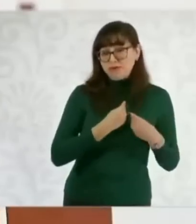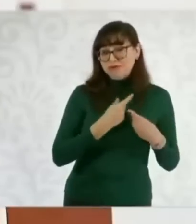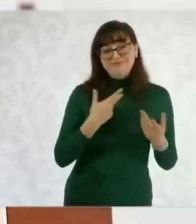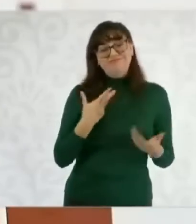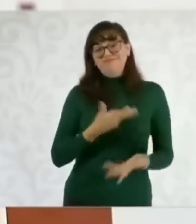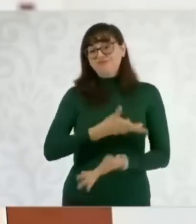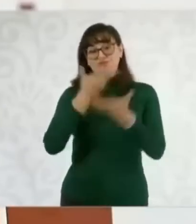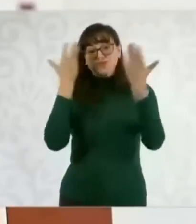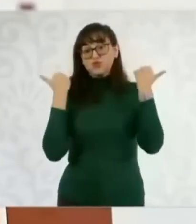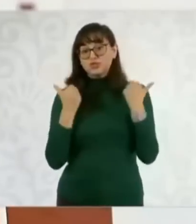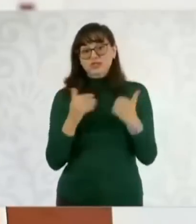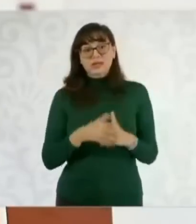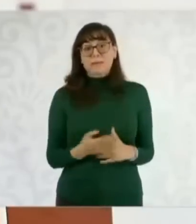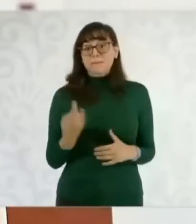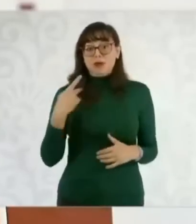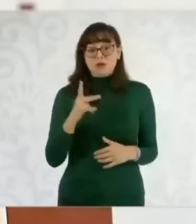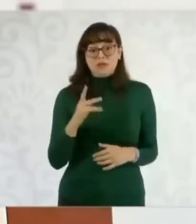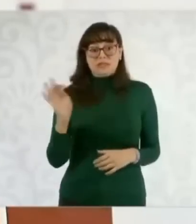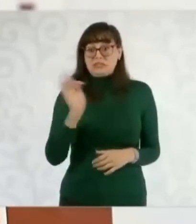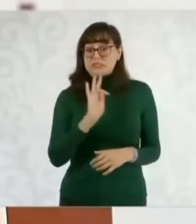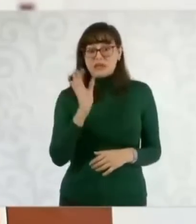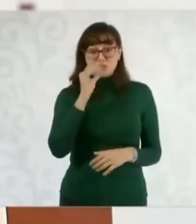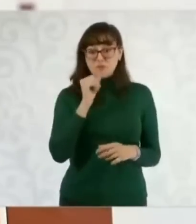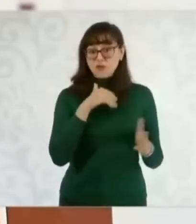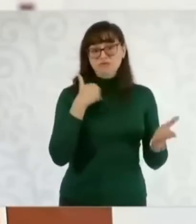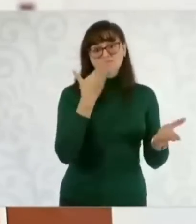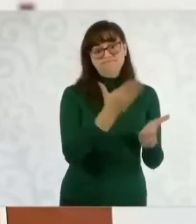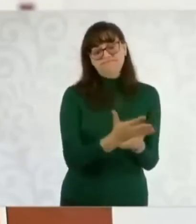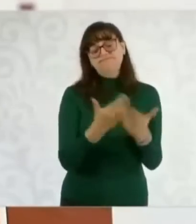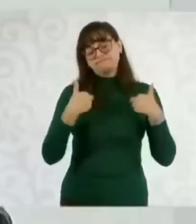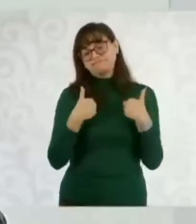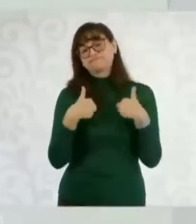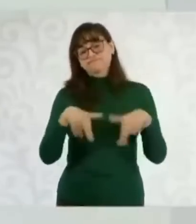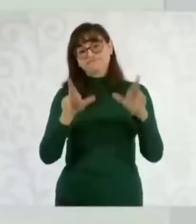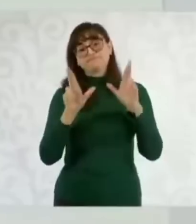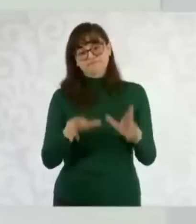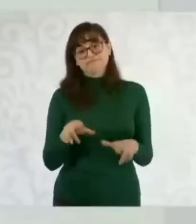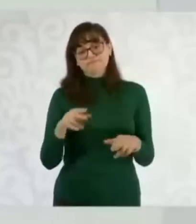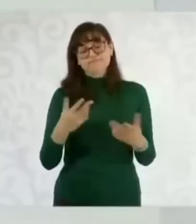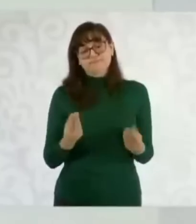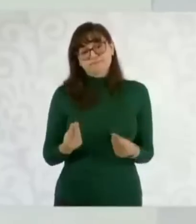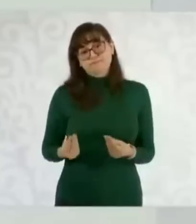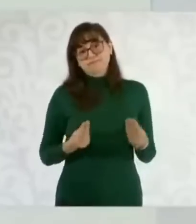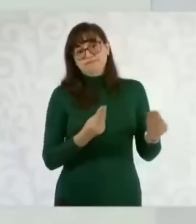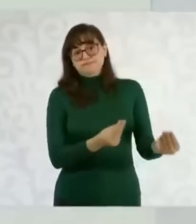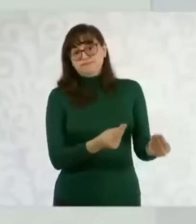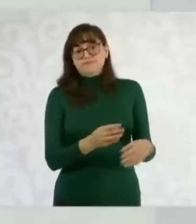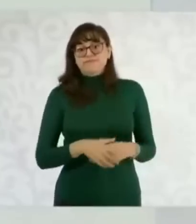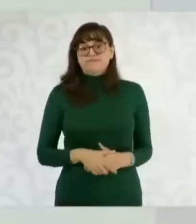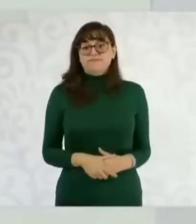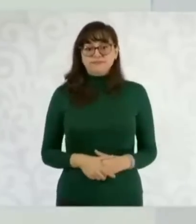estaremos mandando a alguien en nuestra representación. Agradecer y